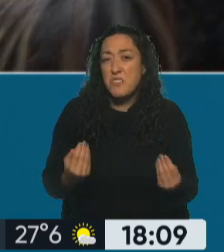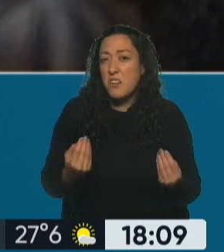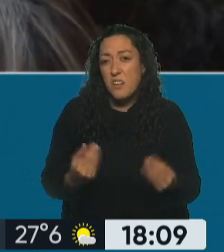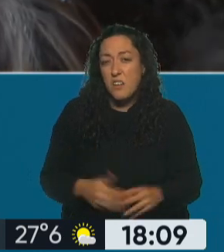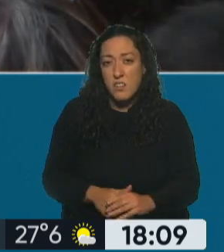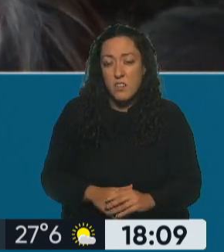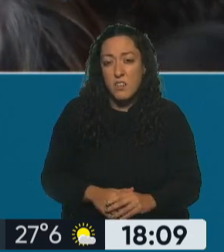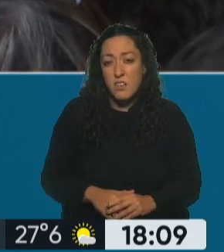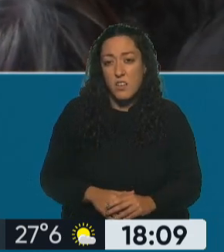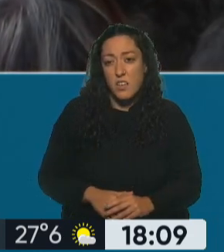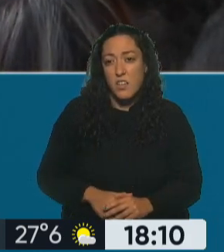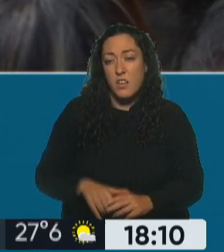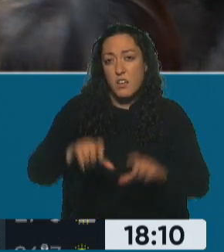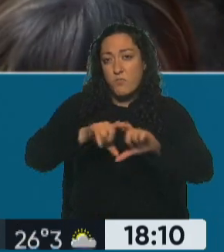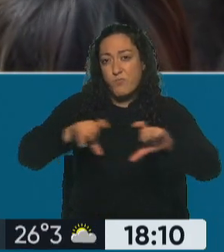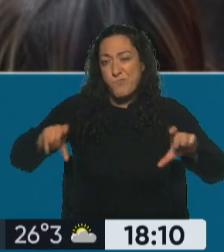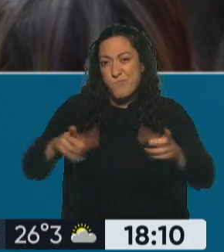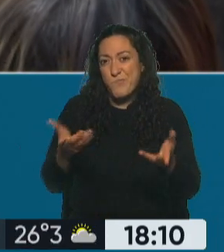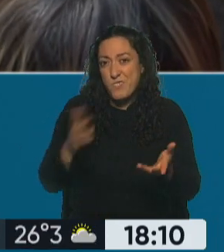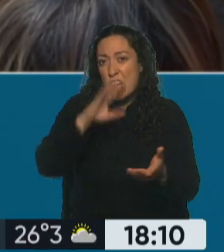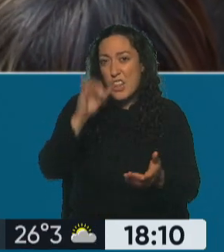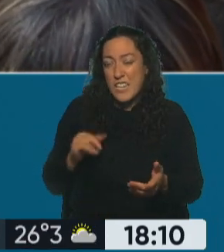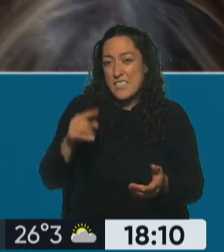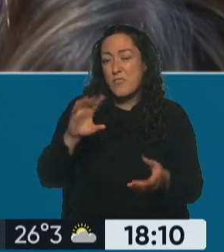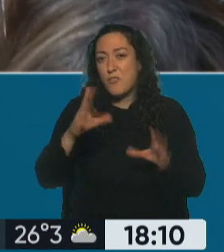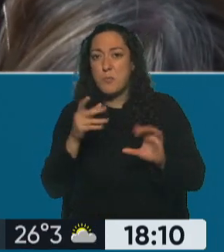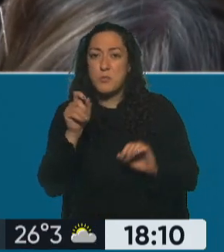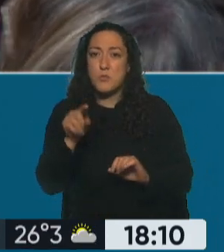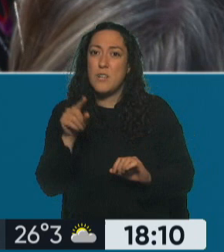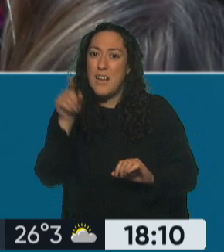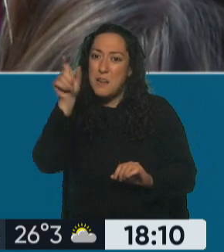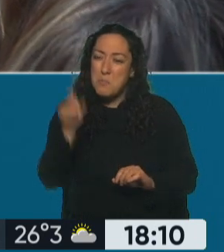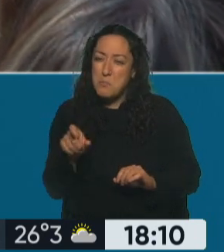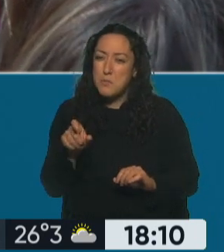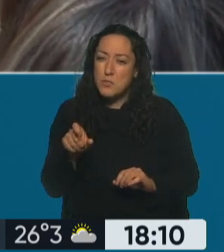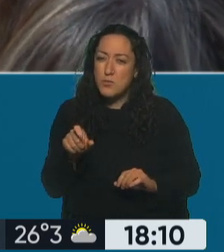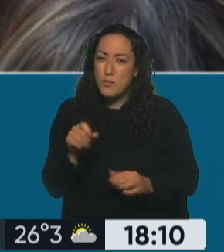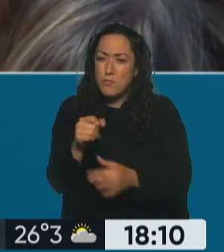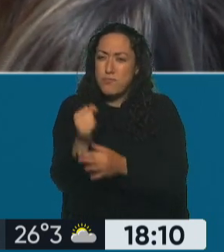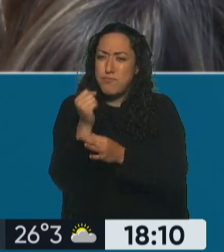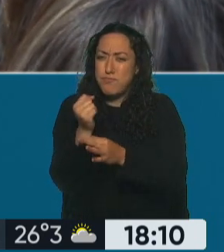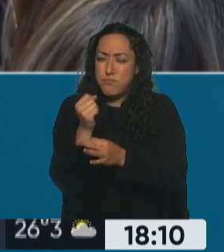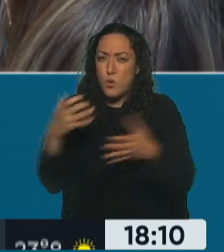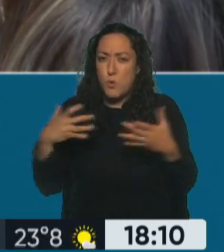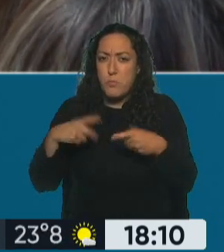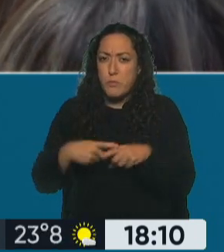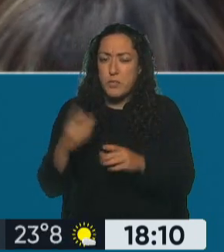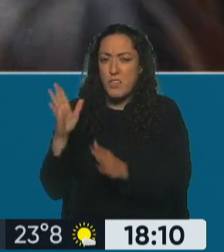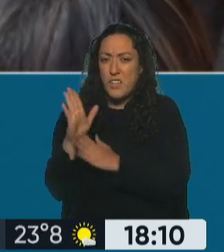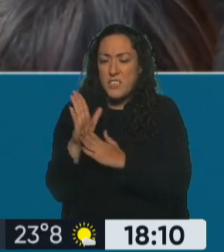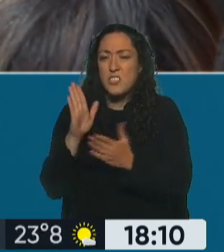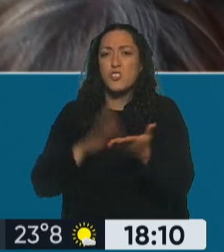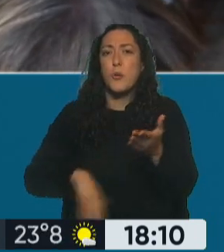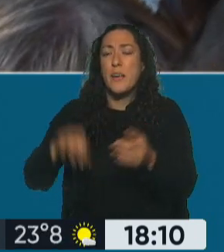Está la posición que asume Carlos Alfredo Rodríguez, que es una persona, yo te diría, de las más prestigiosas que tiene la derecha argentina en materia